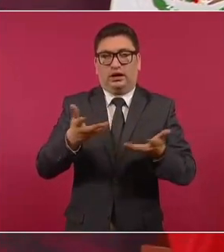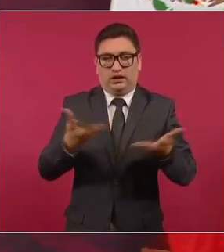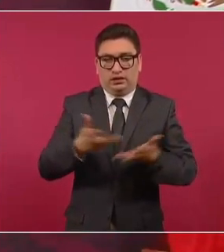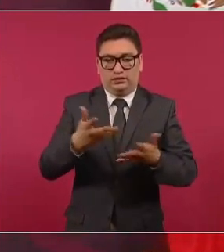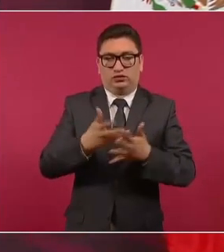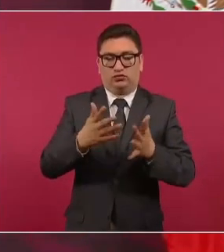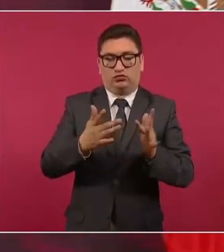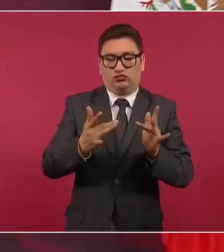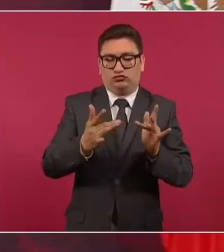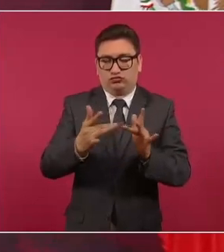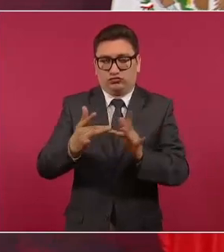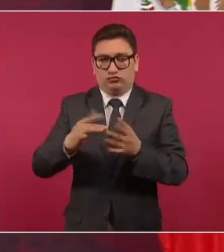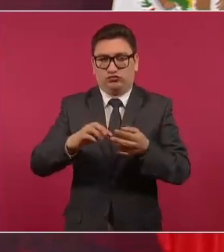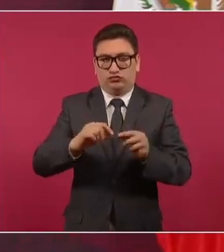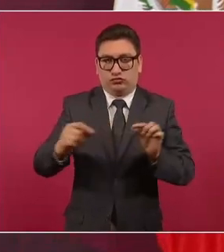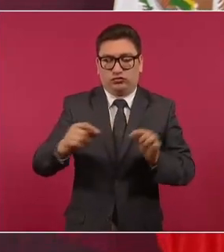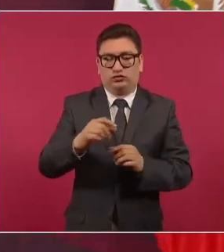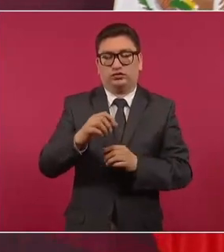semiconductores,